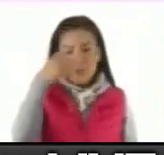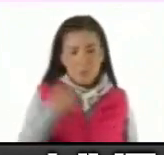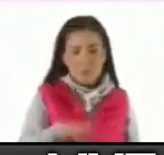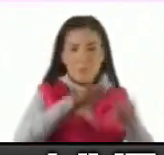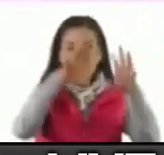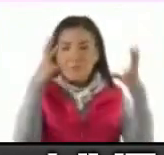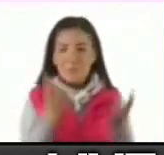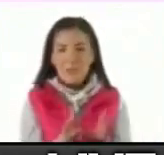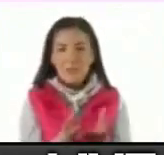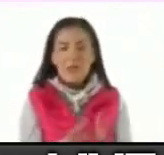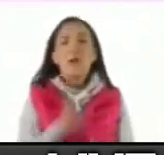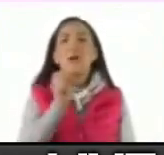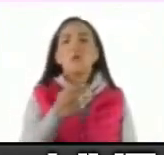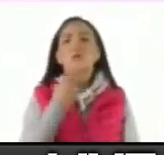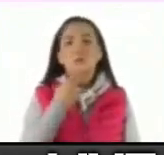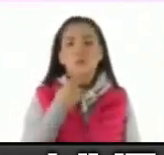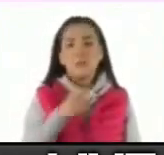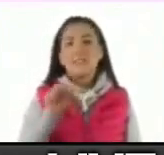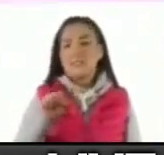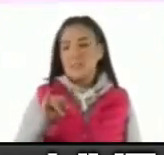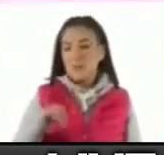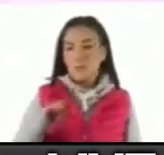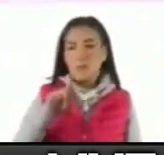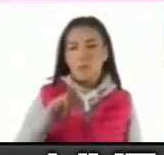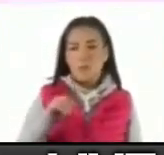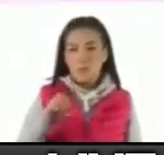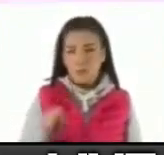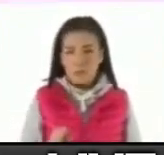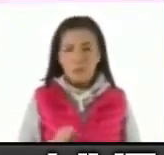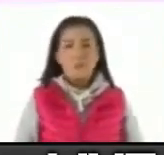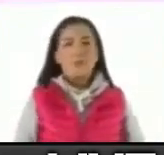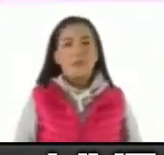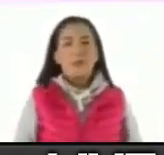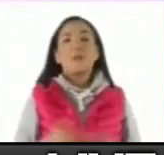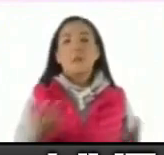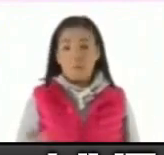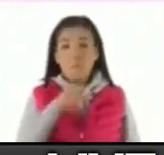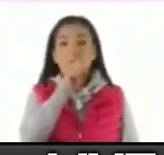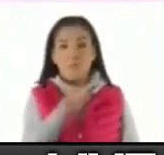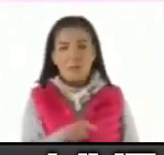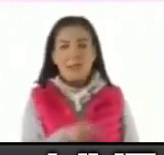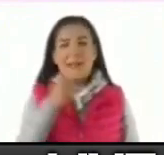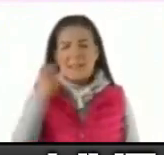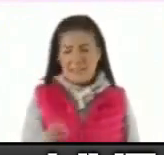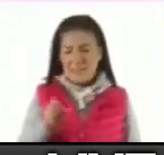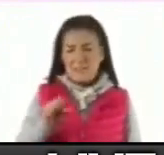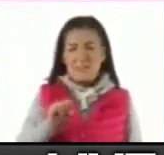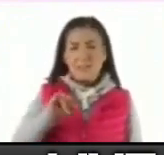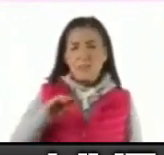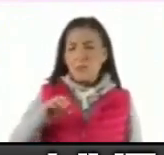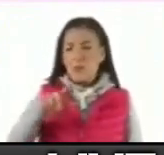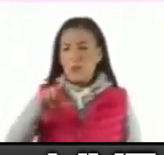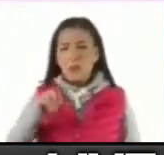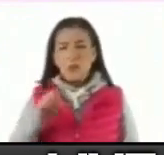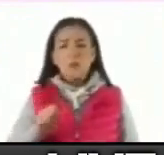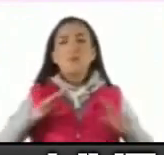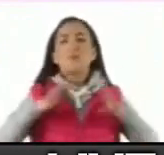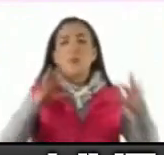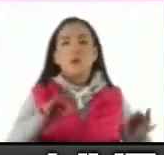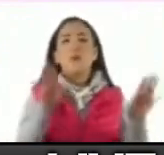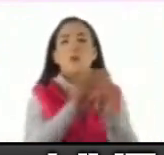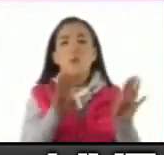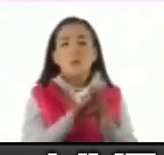Se apoyaban con el uso de símbolos. Por lo general, los símbolos representan a los elementos, los